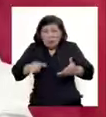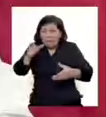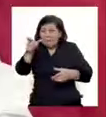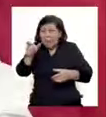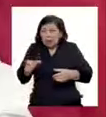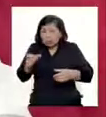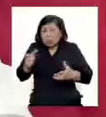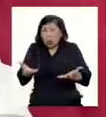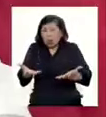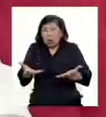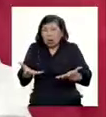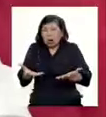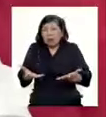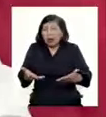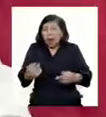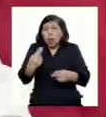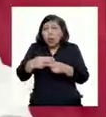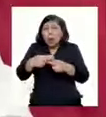personas, en este caso que